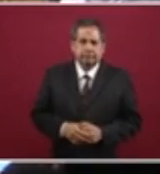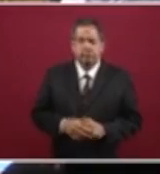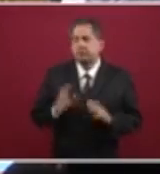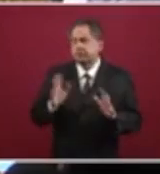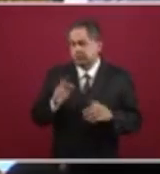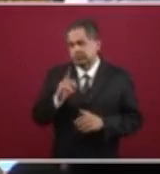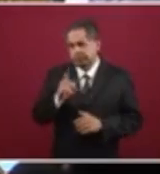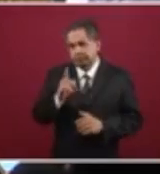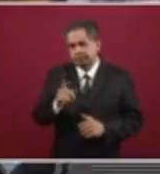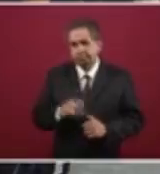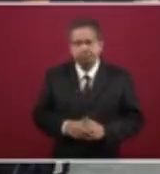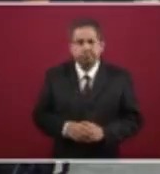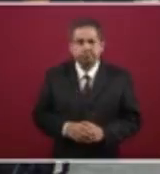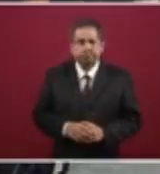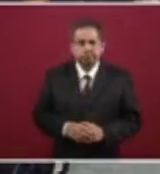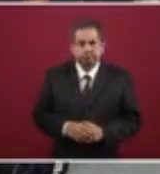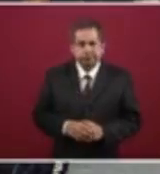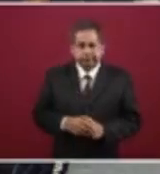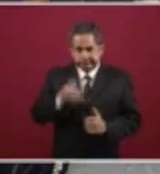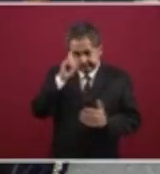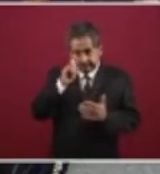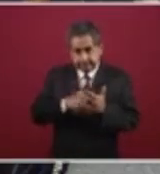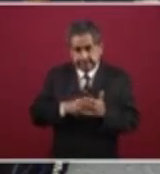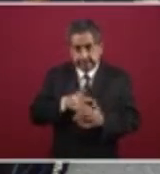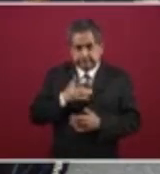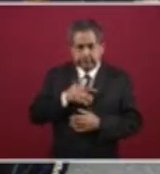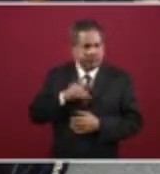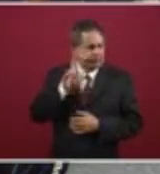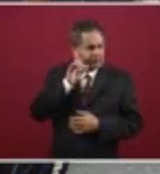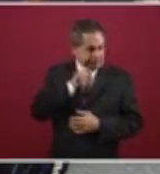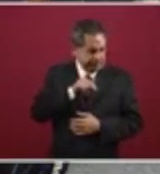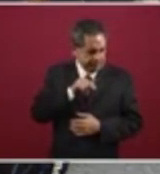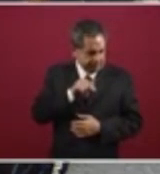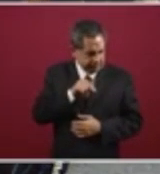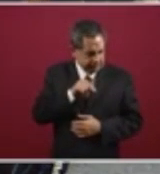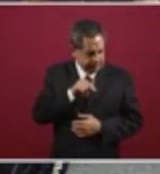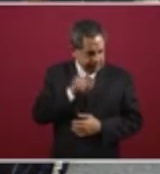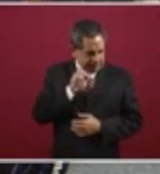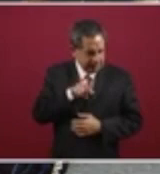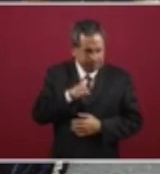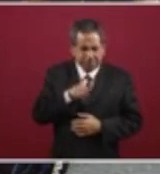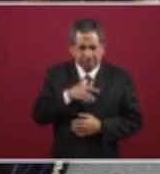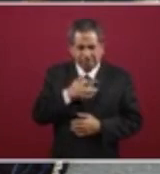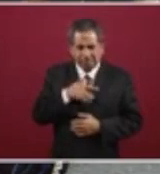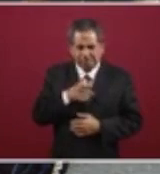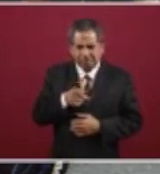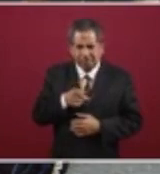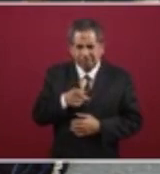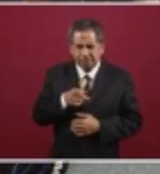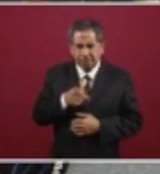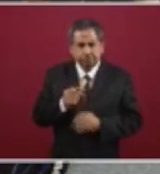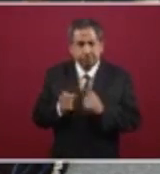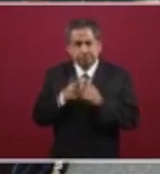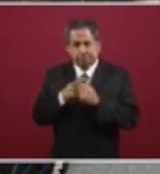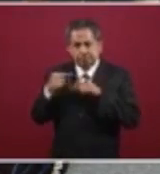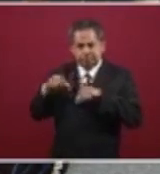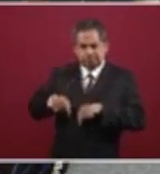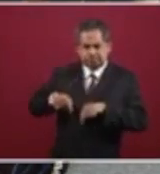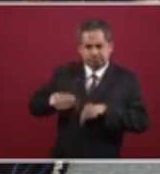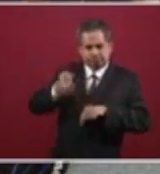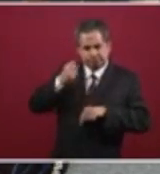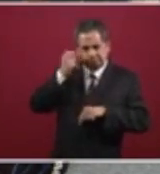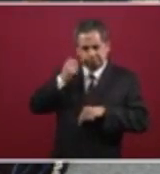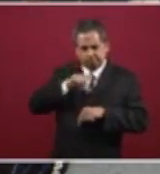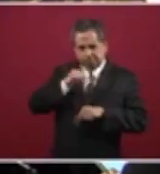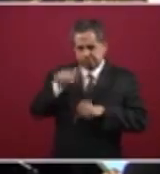sí. Creo que es mañana, después de estar aquí, creo que